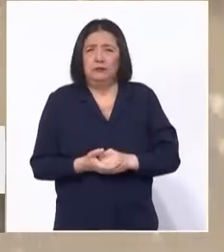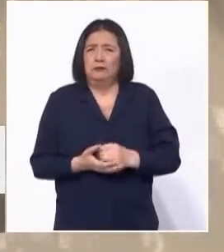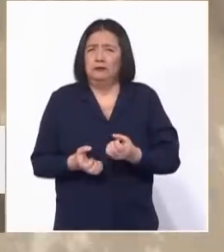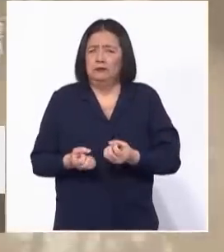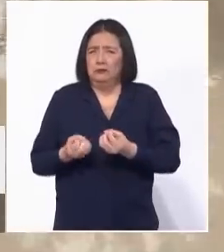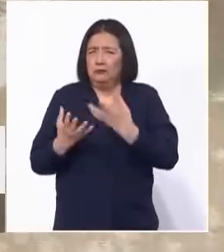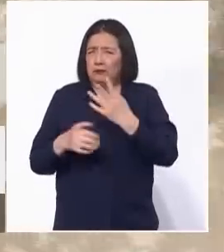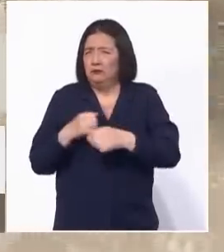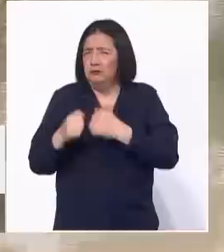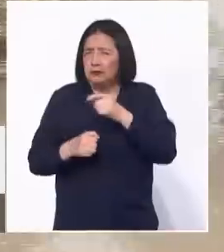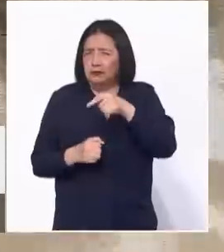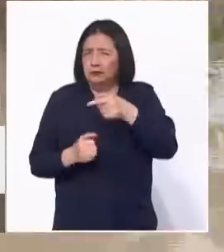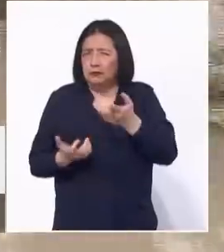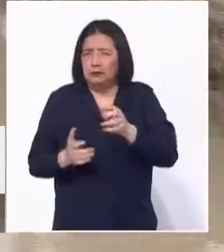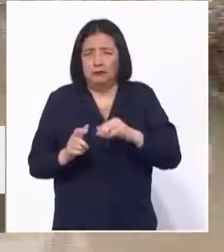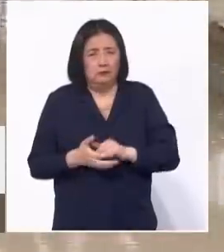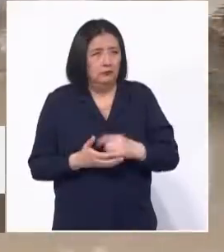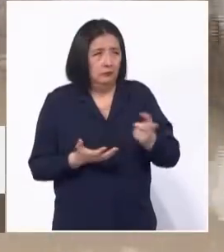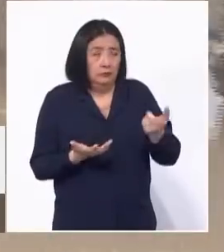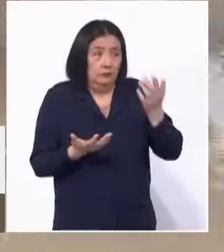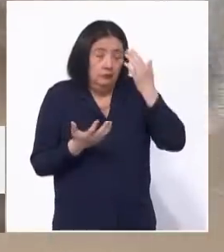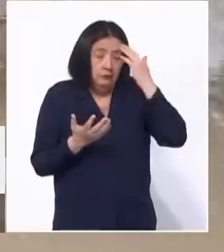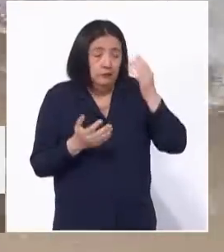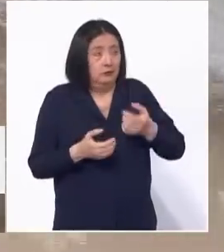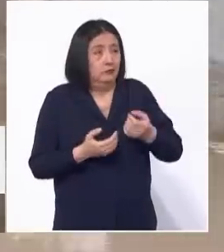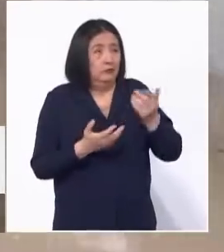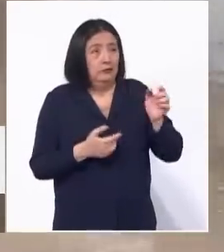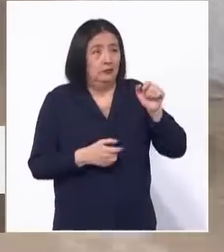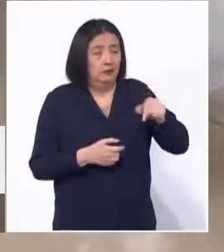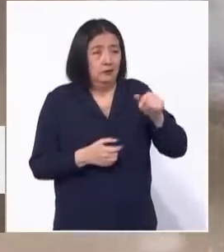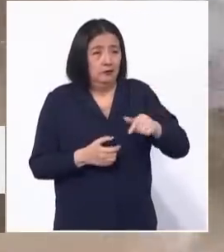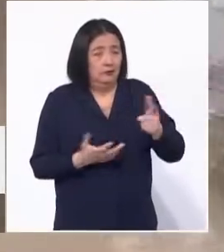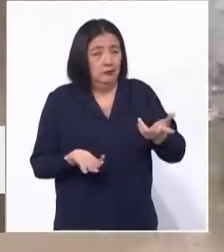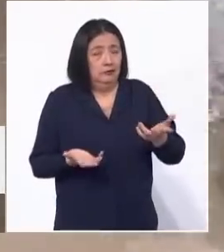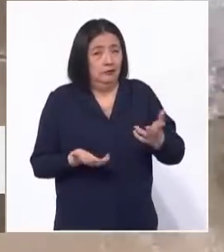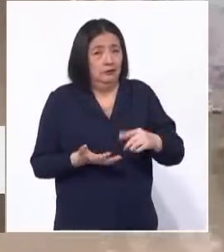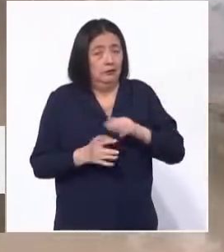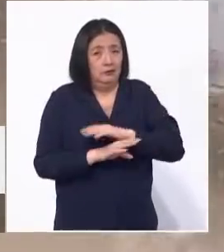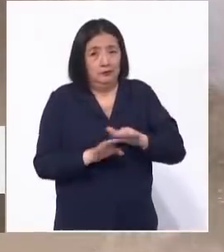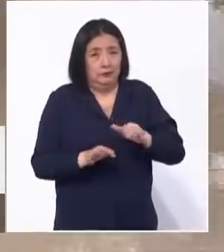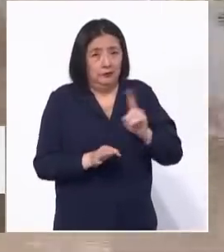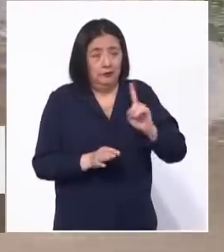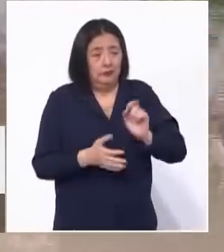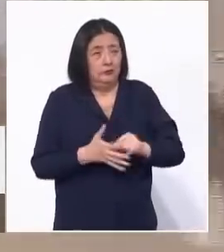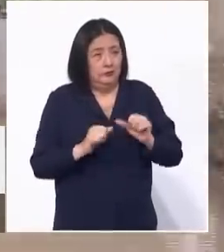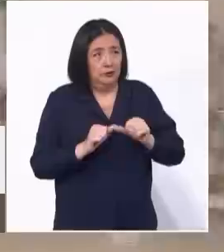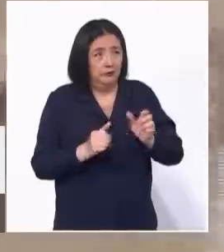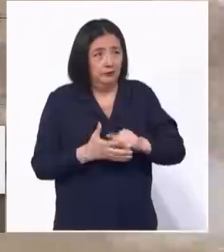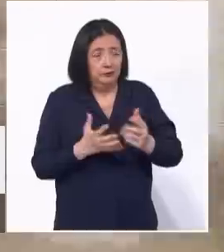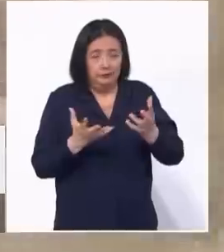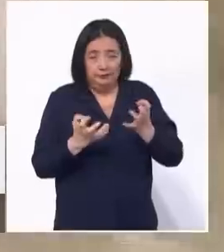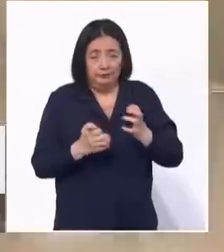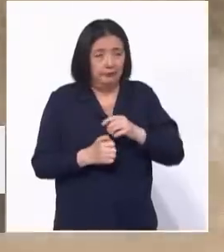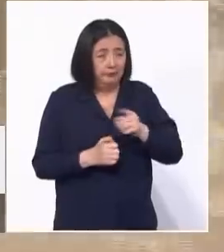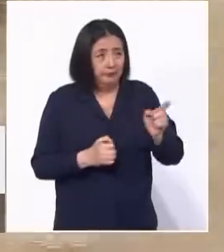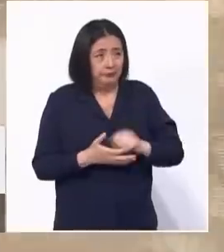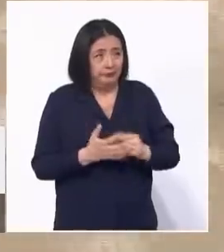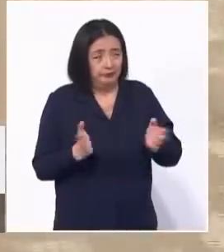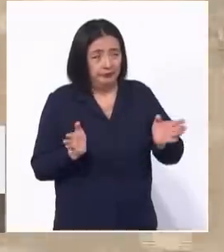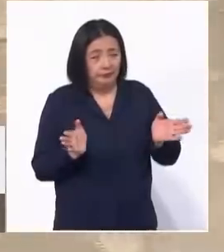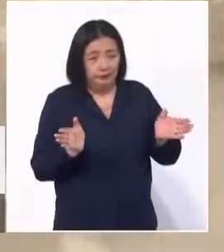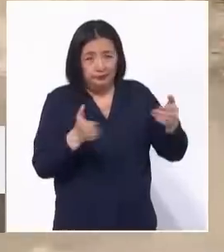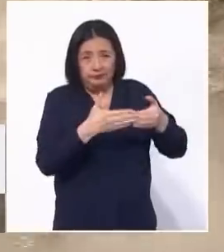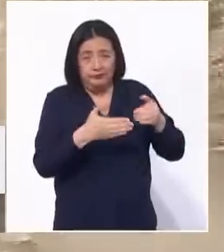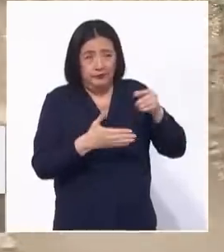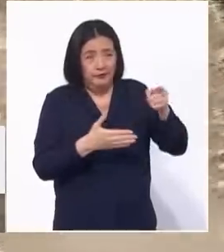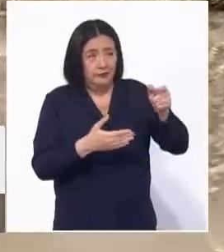viendo de repente ahorita cuántos cálculos, porque no podría decir, porque esto tampoco no va a parar. O sea, lo que me preocupa es que quiero que se cierre